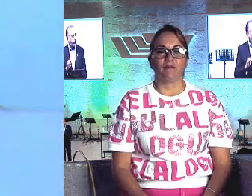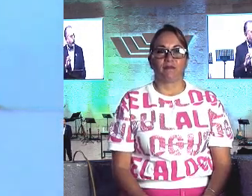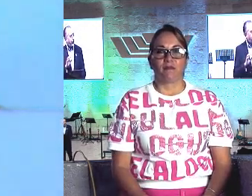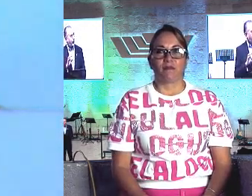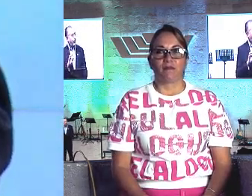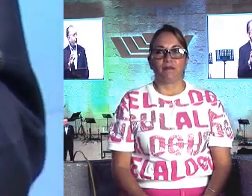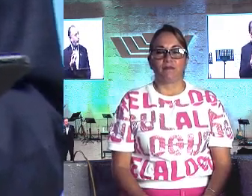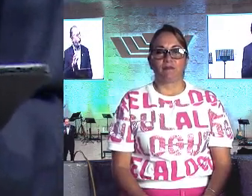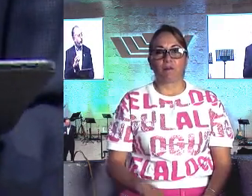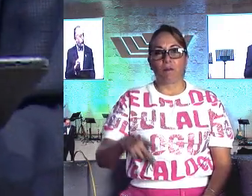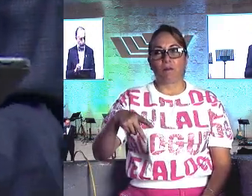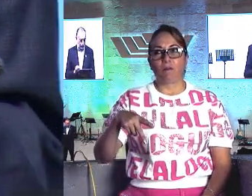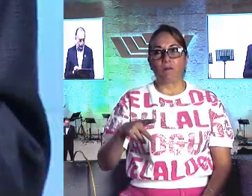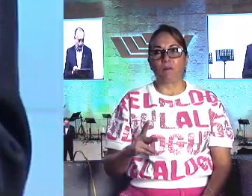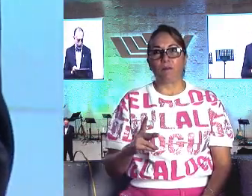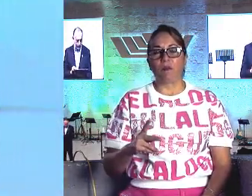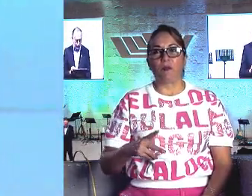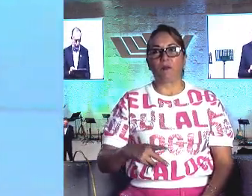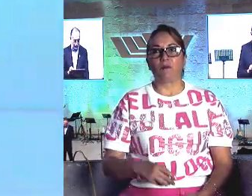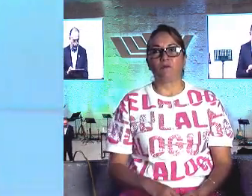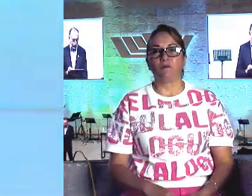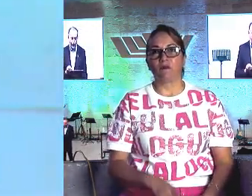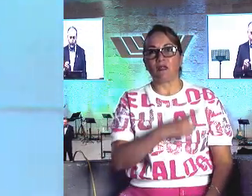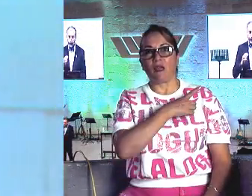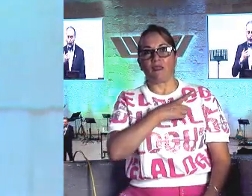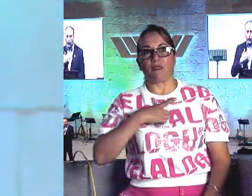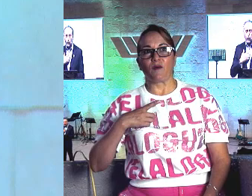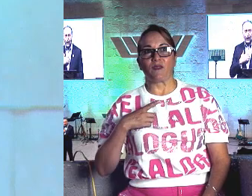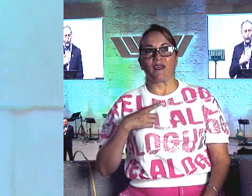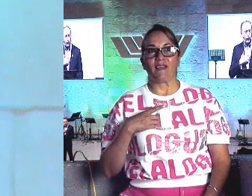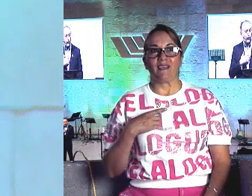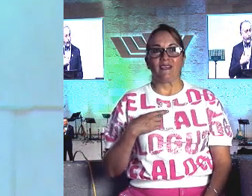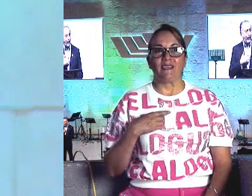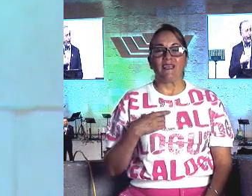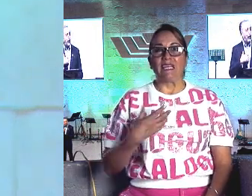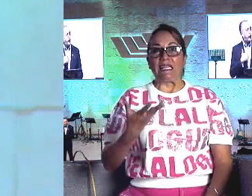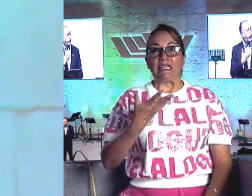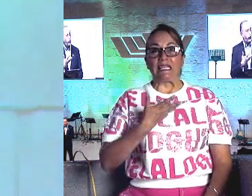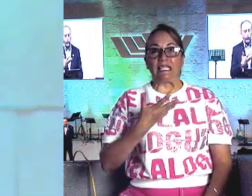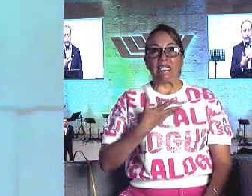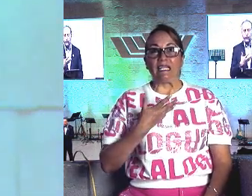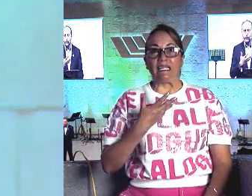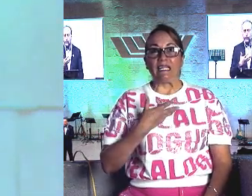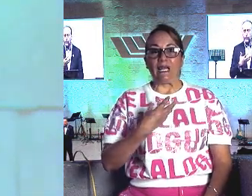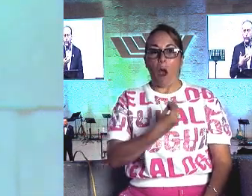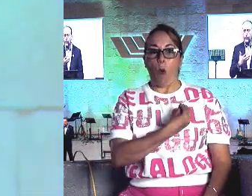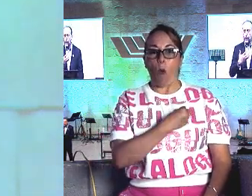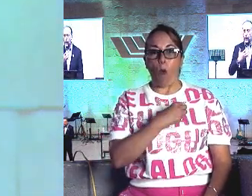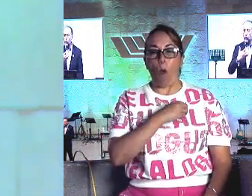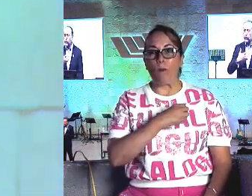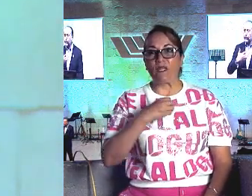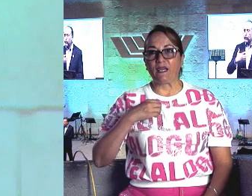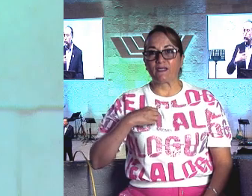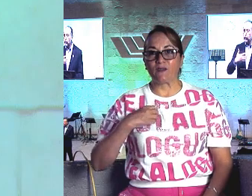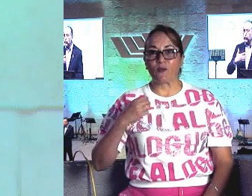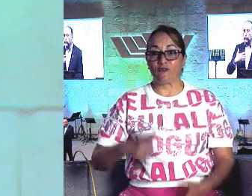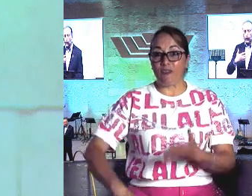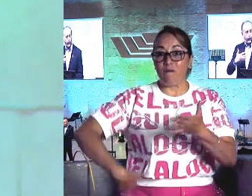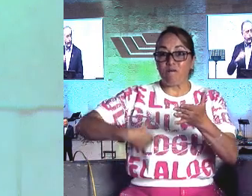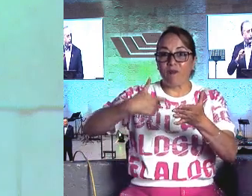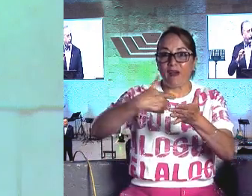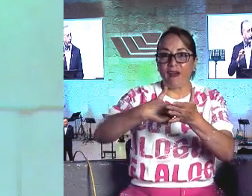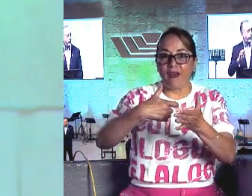Pero el problema de una deuda es que la gente tiene la obligación de pagar a futuro algo que está consumiendo